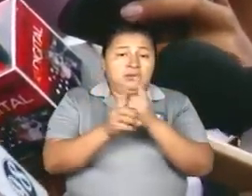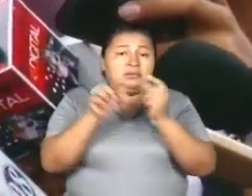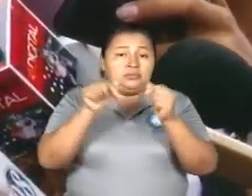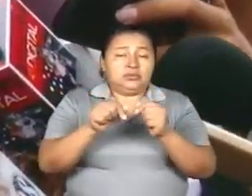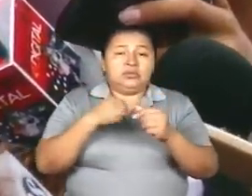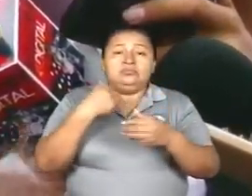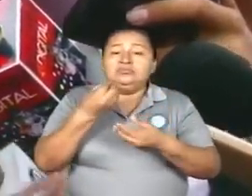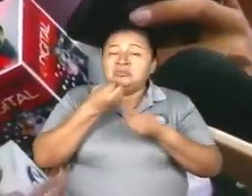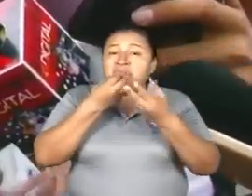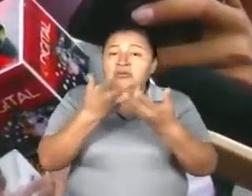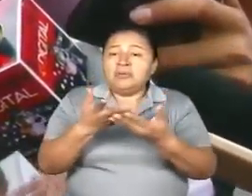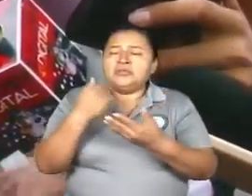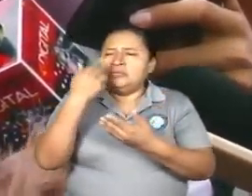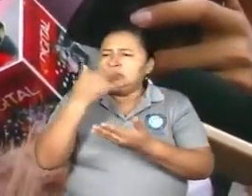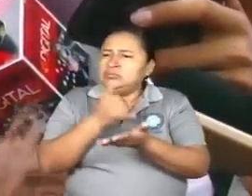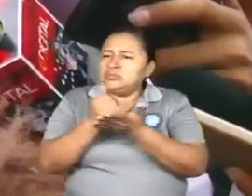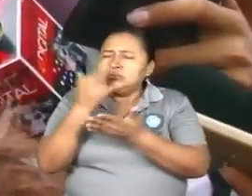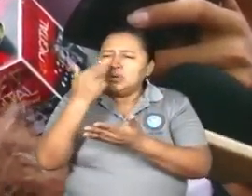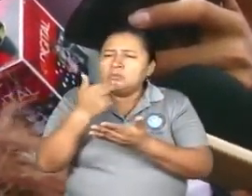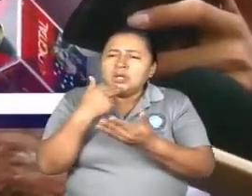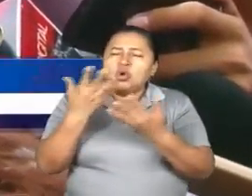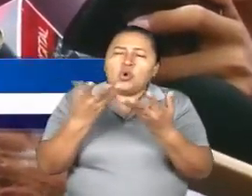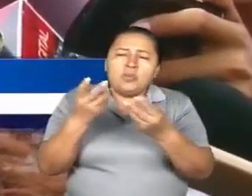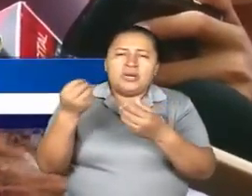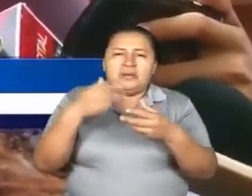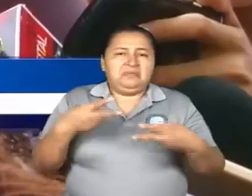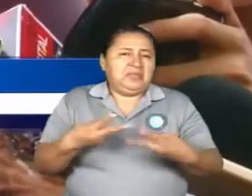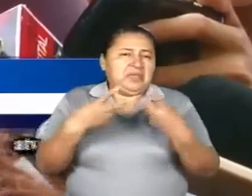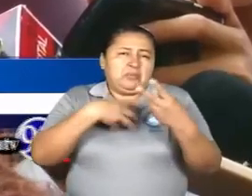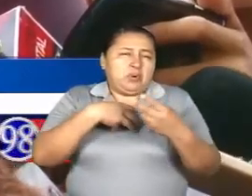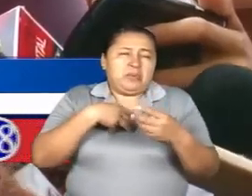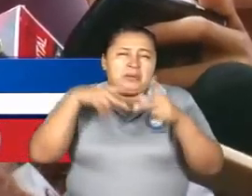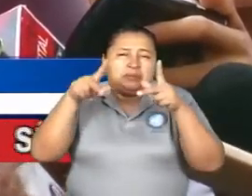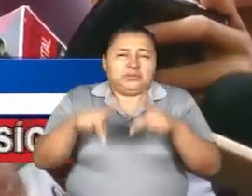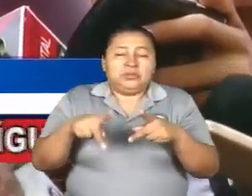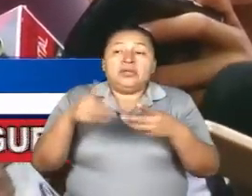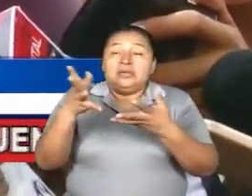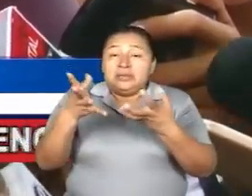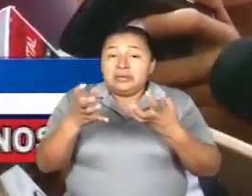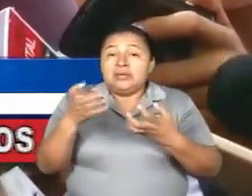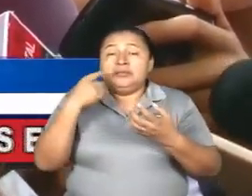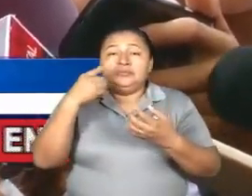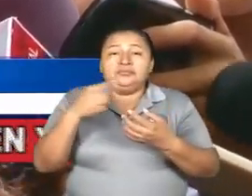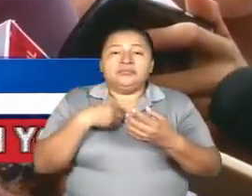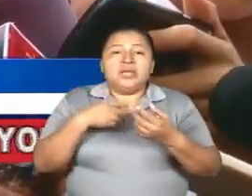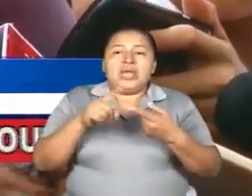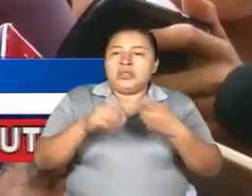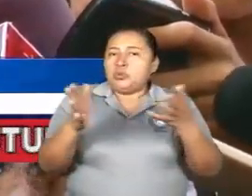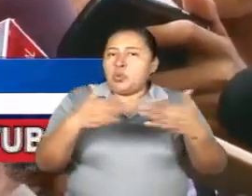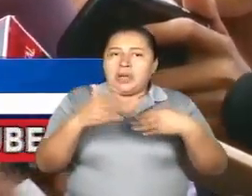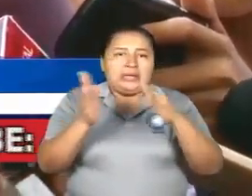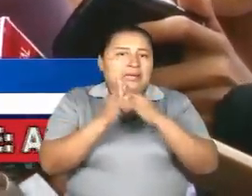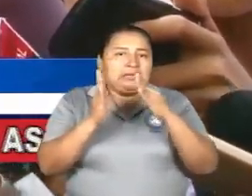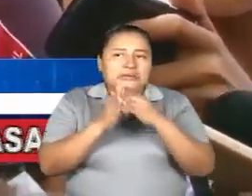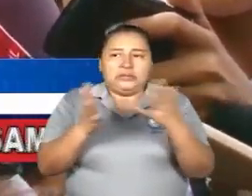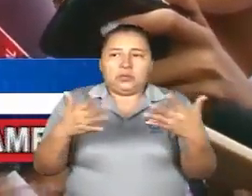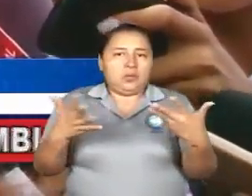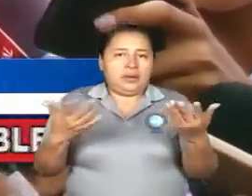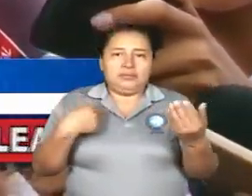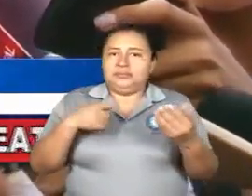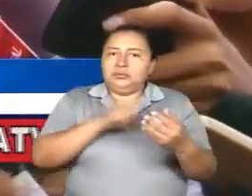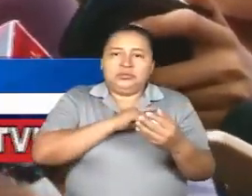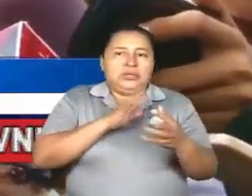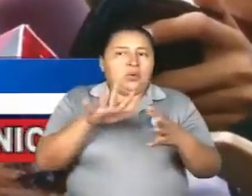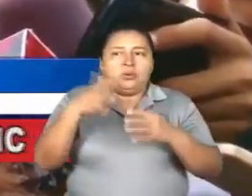que hay información socioeconómica de la familia que aspira a esto, a una negativa de bienes, que no tenga ya bienes en otro